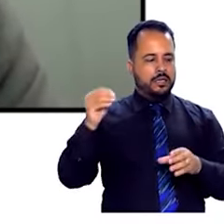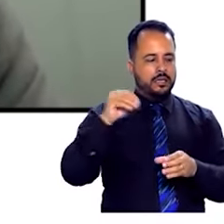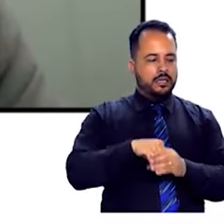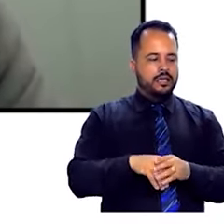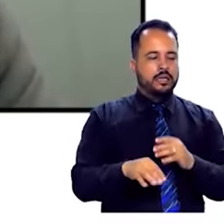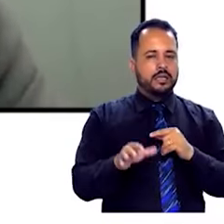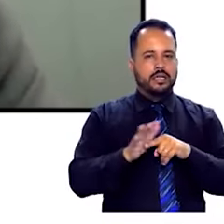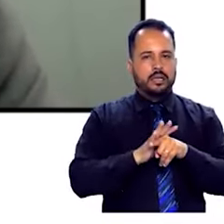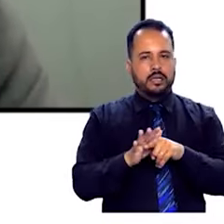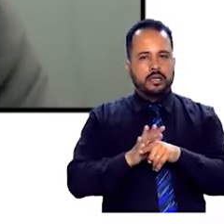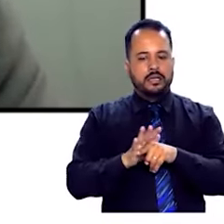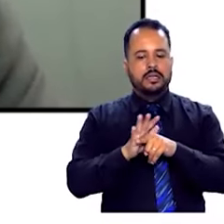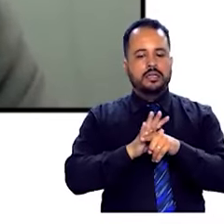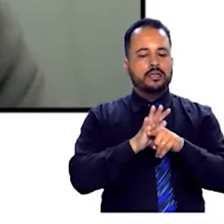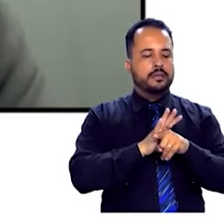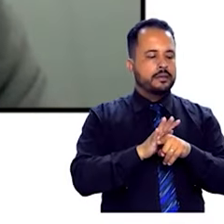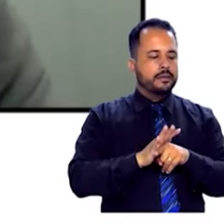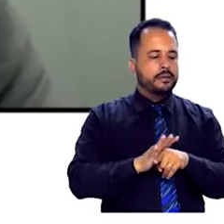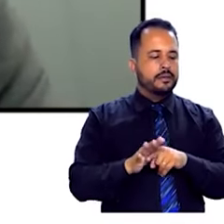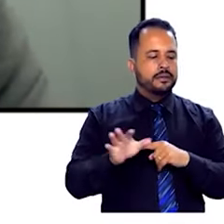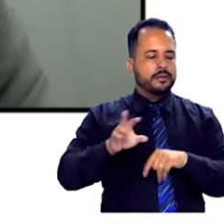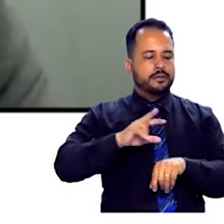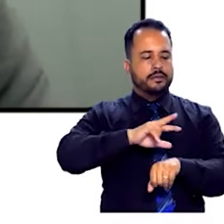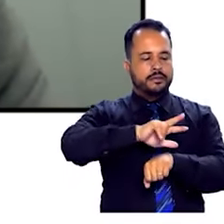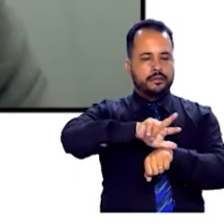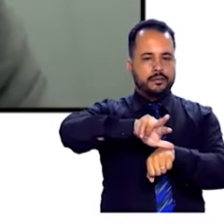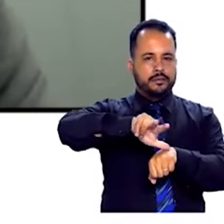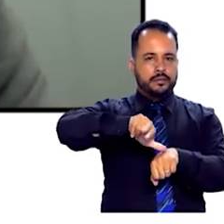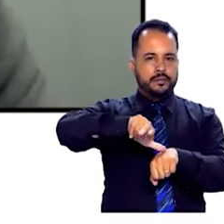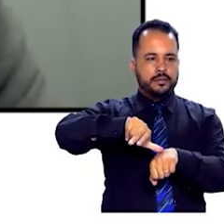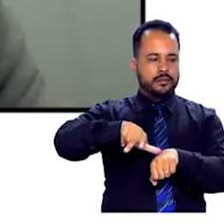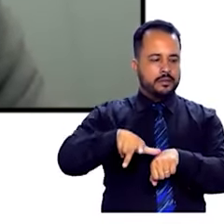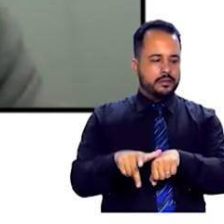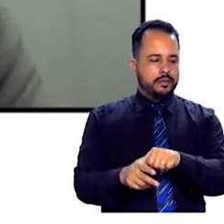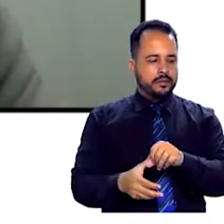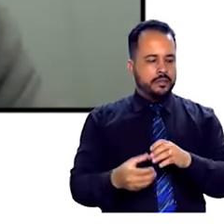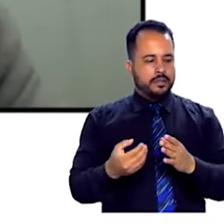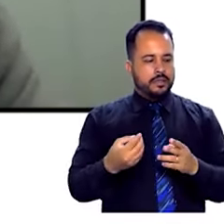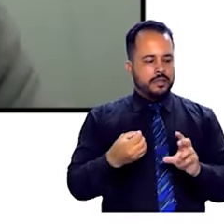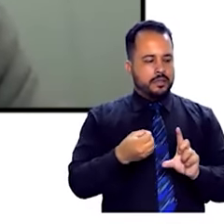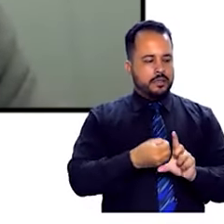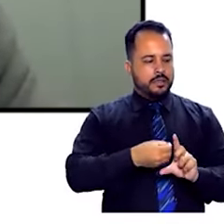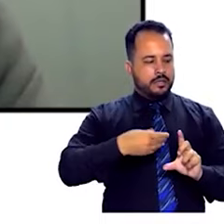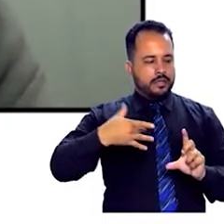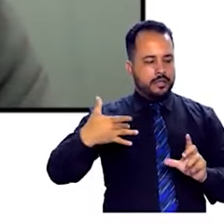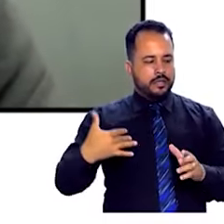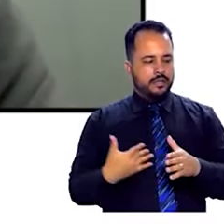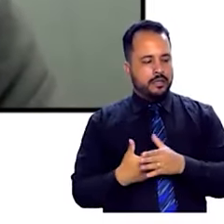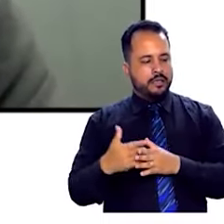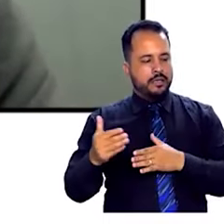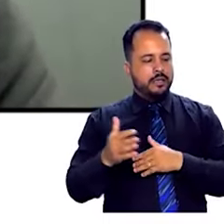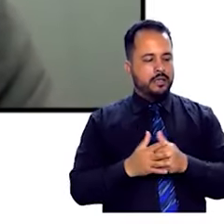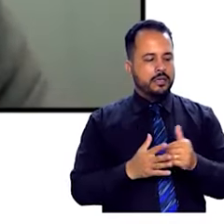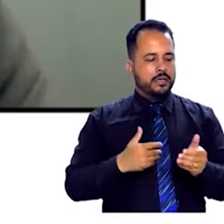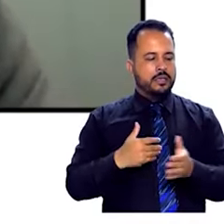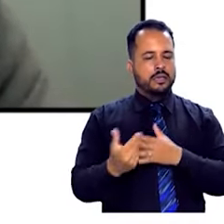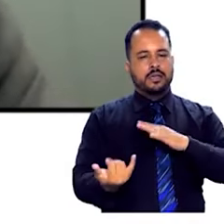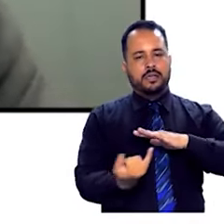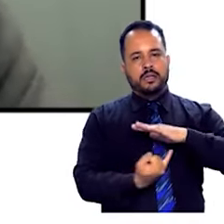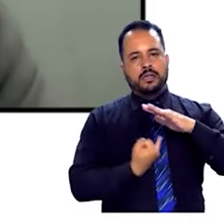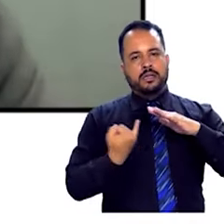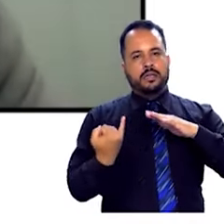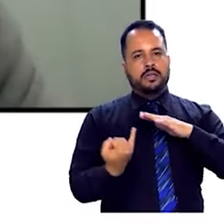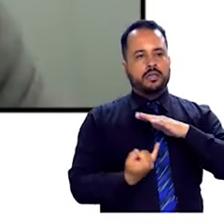Uno pertinencia institucional la capacid del caso para p en marcha las funcies institucionales de la corte Suprema Y dos la